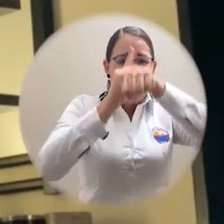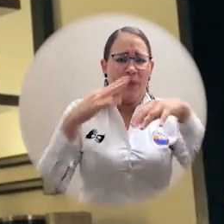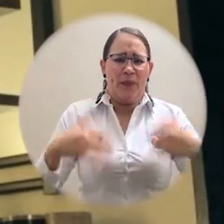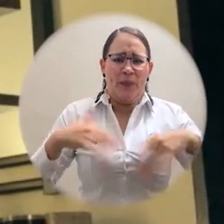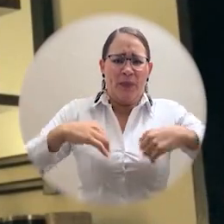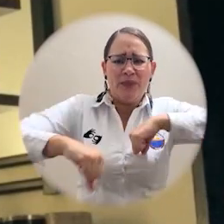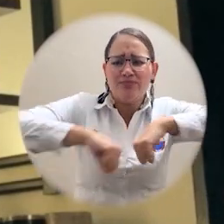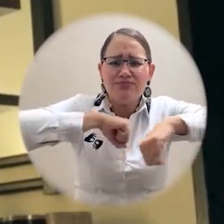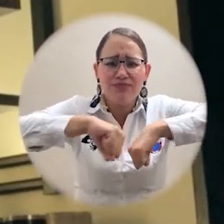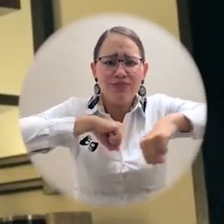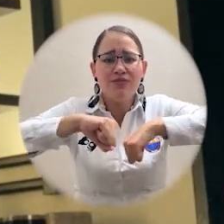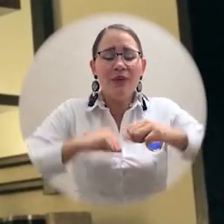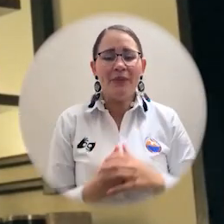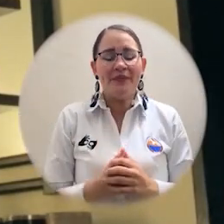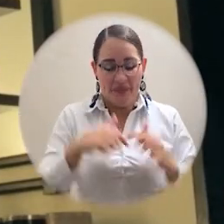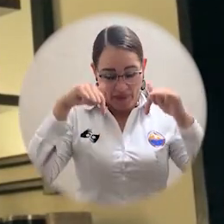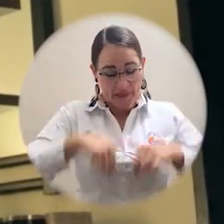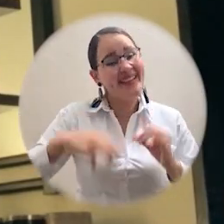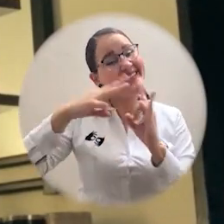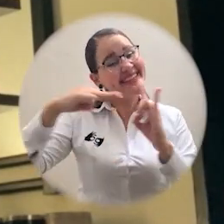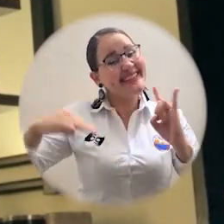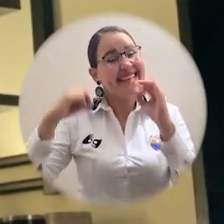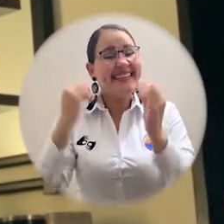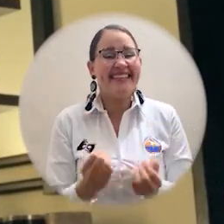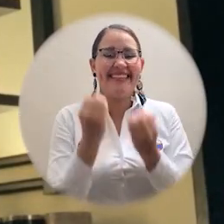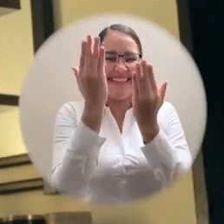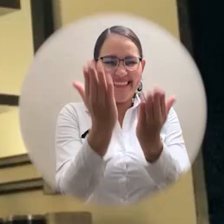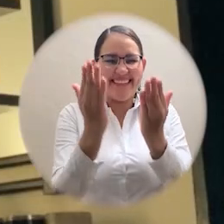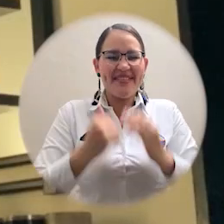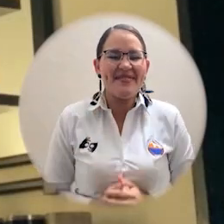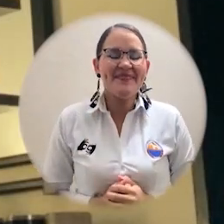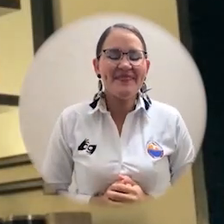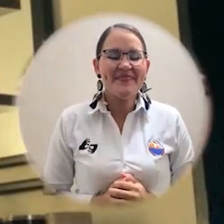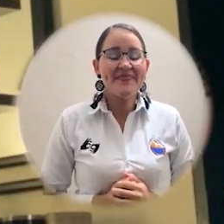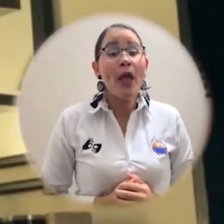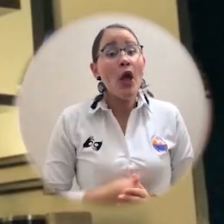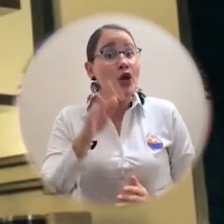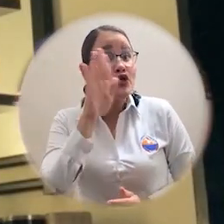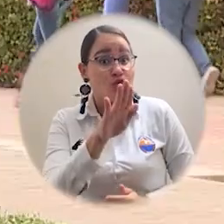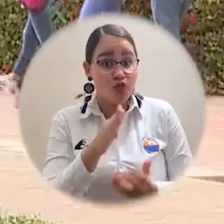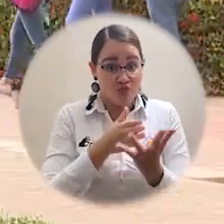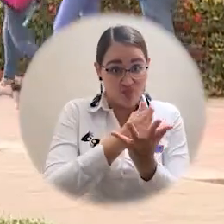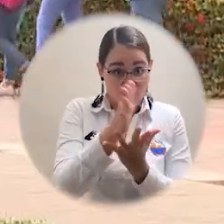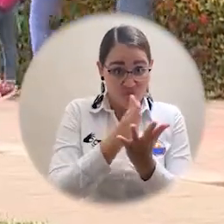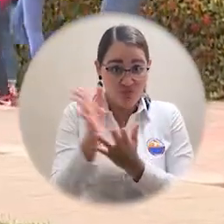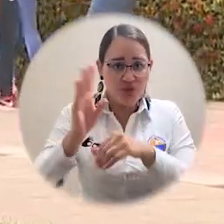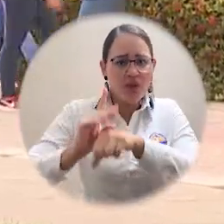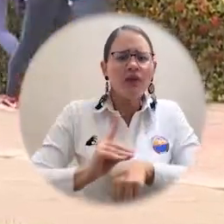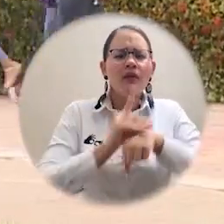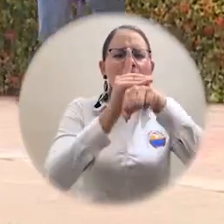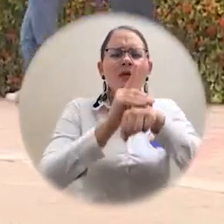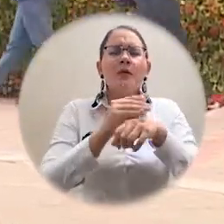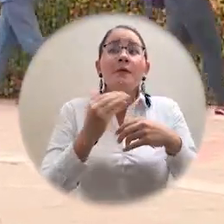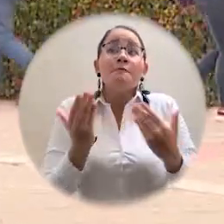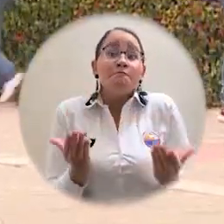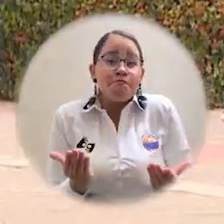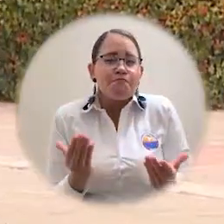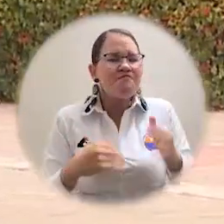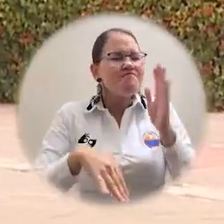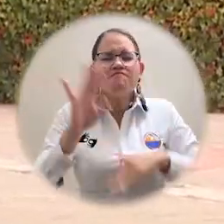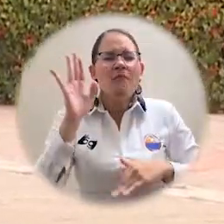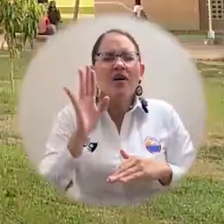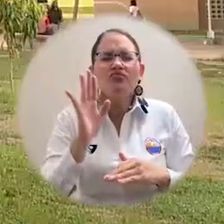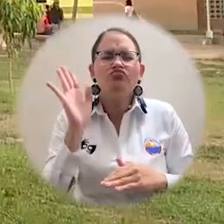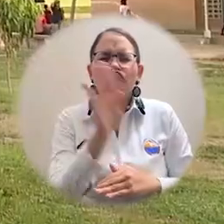programa de doctorado que va a ofertar nuestra alma mater. Este programa de